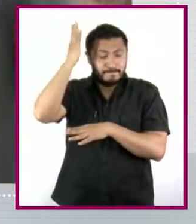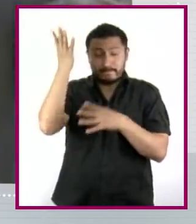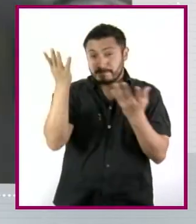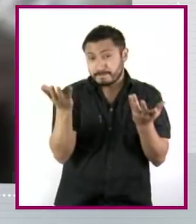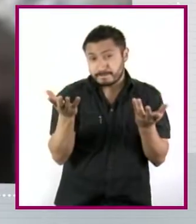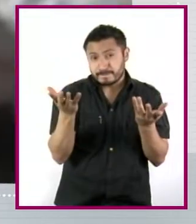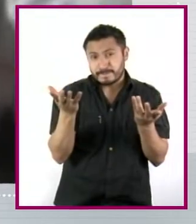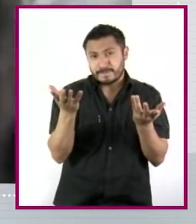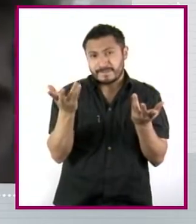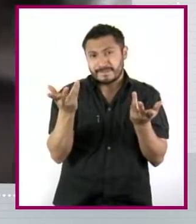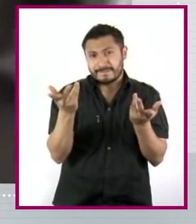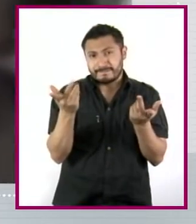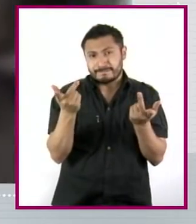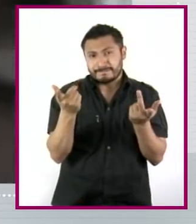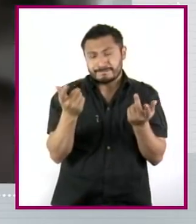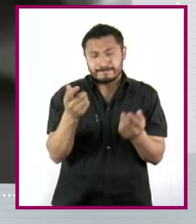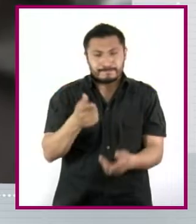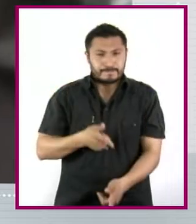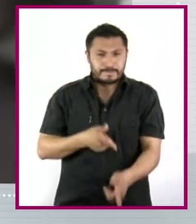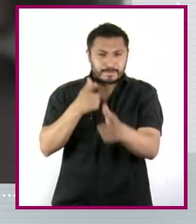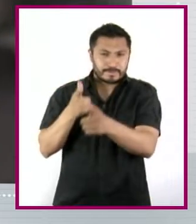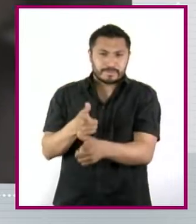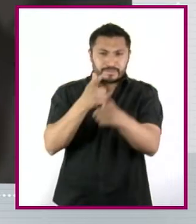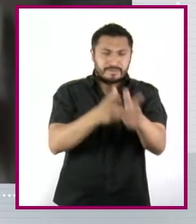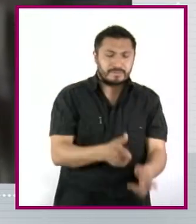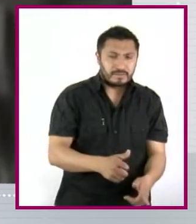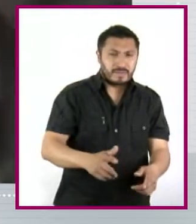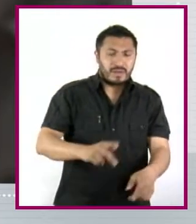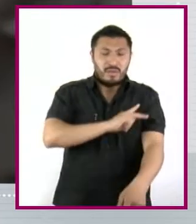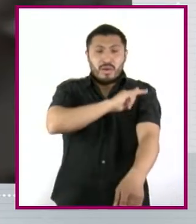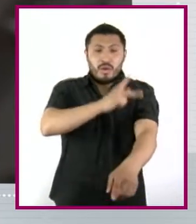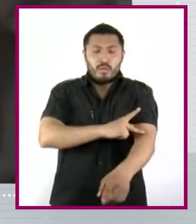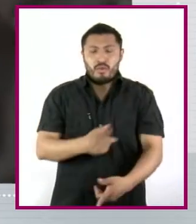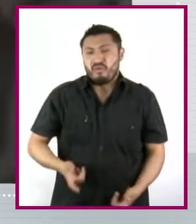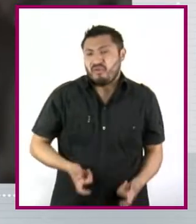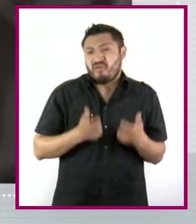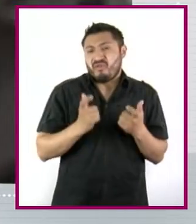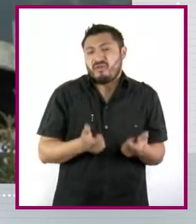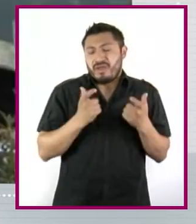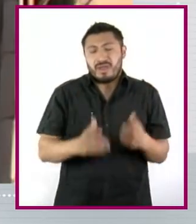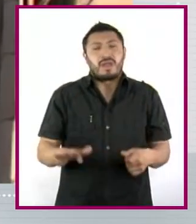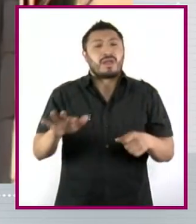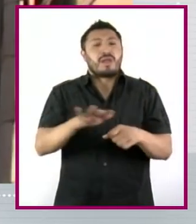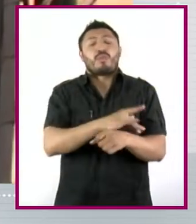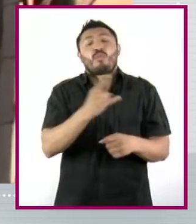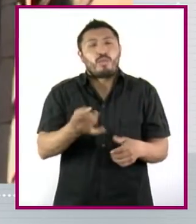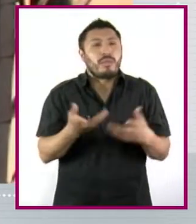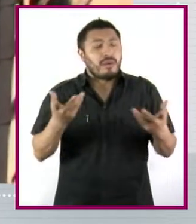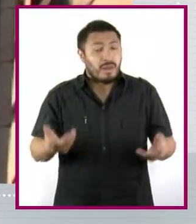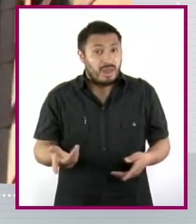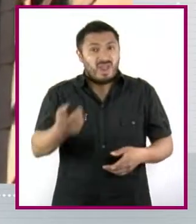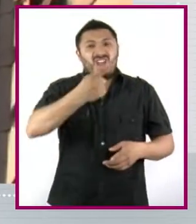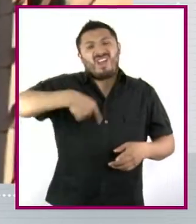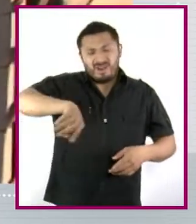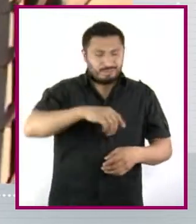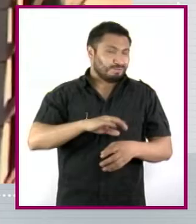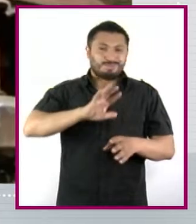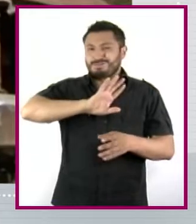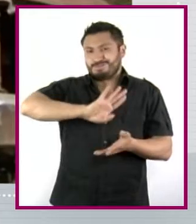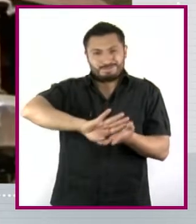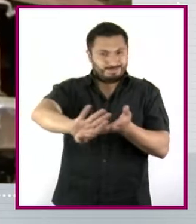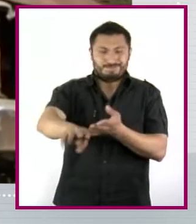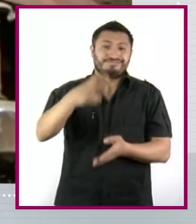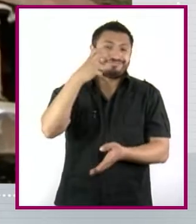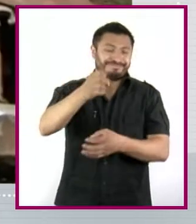de armas y de poder y de mucho dinero, porque se dan cuenta que eso genera violencia,